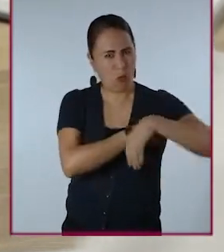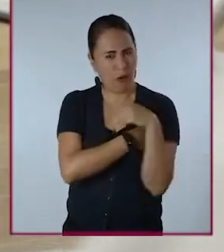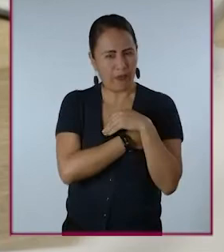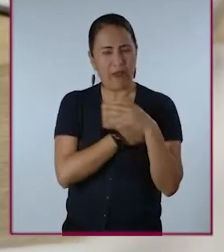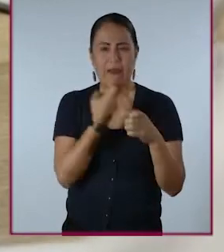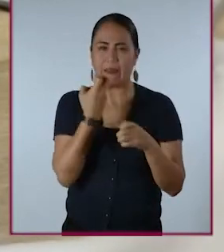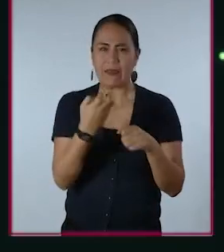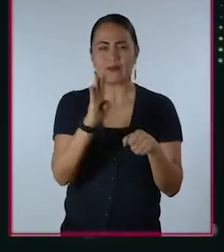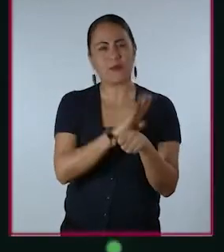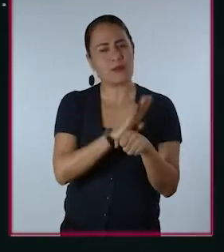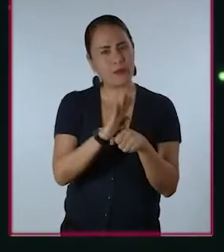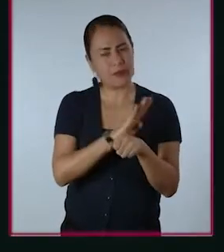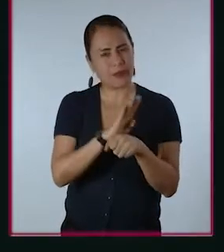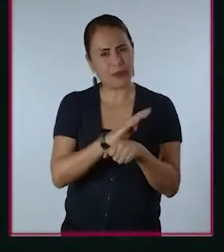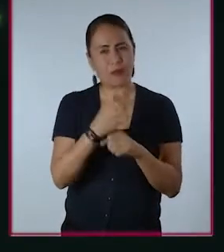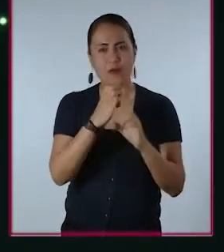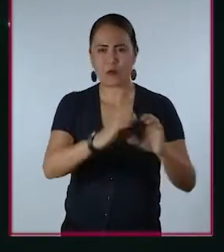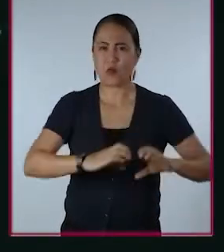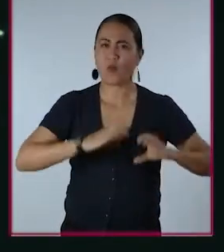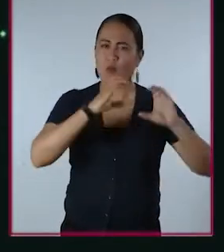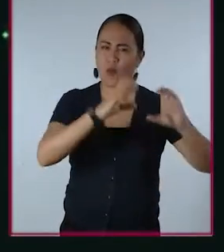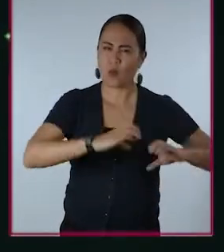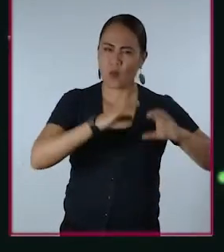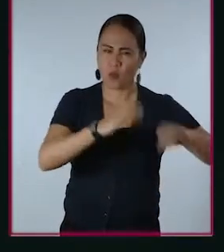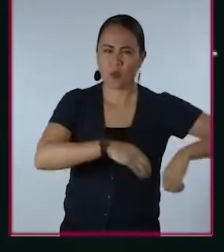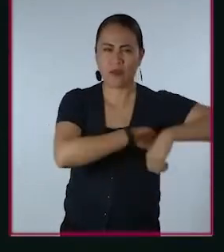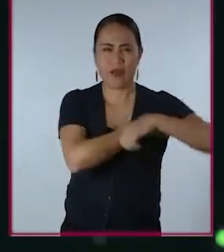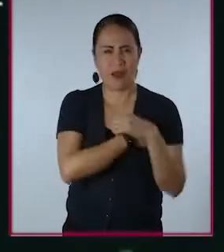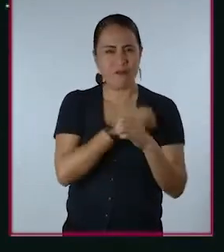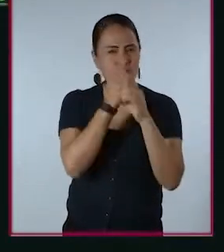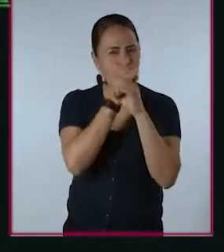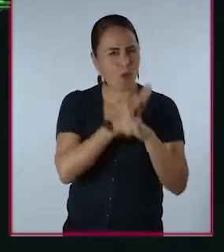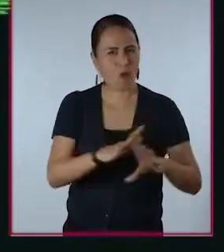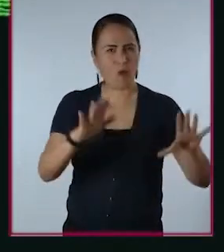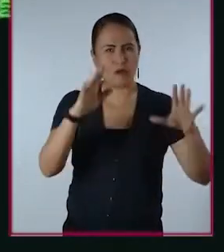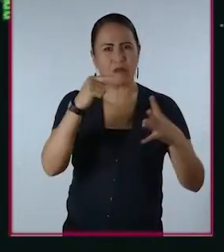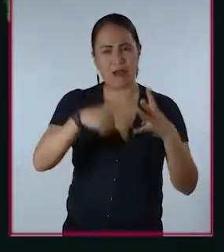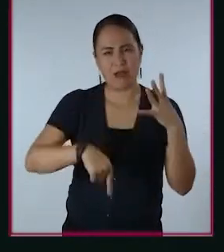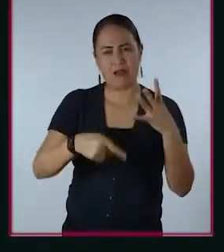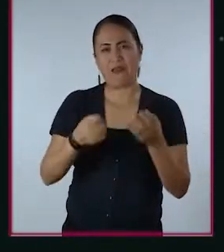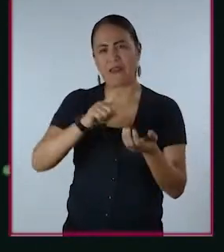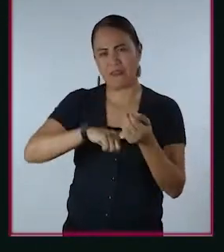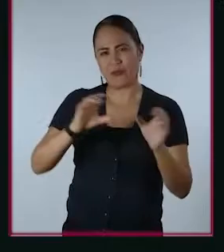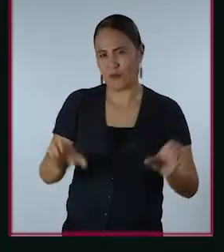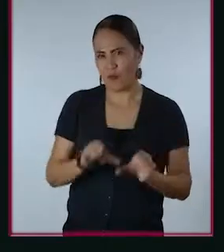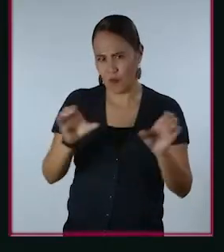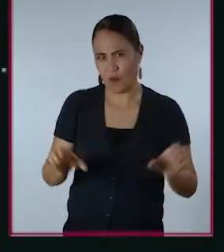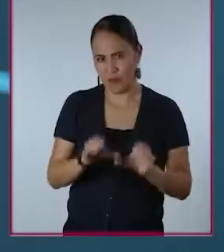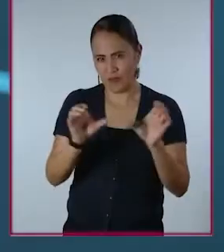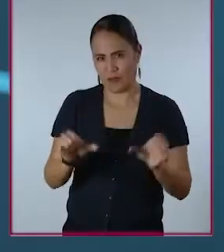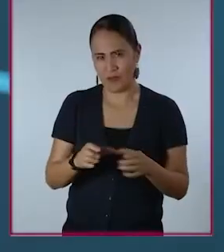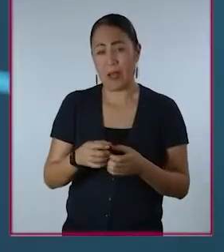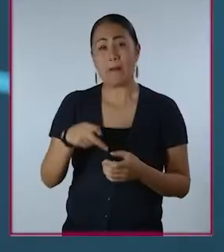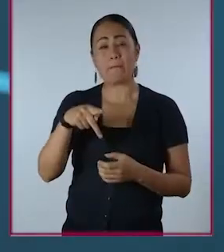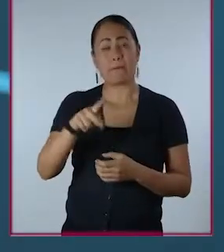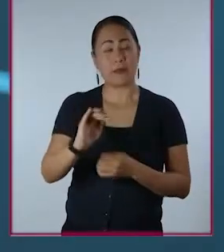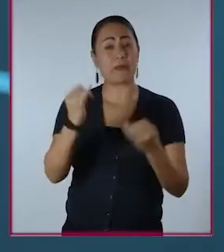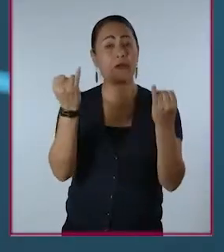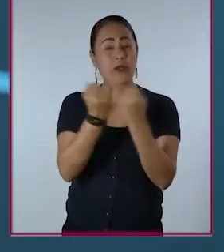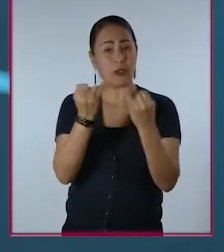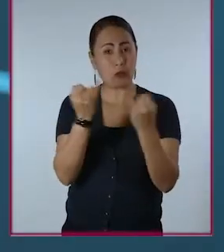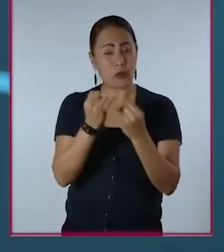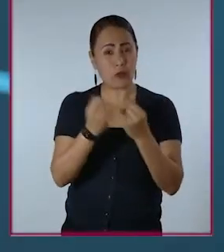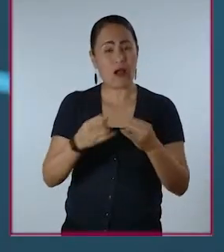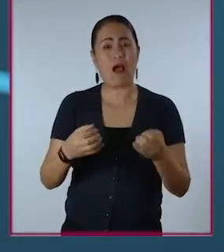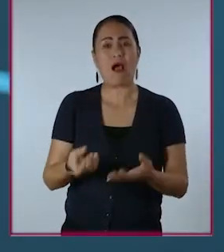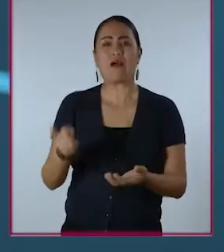beneficiados, por lo que se puede resguardar un gran número de información en versión digital, pero de ello deriva el reto de generar